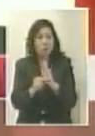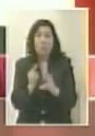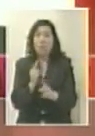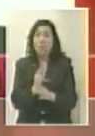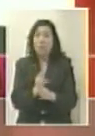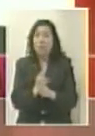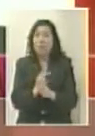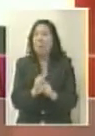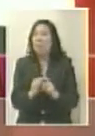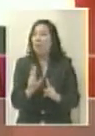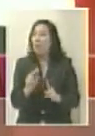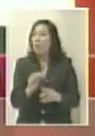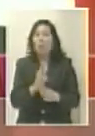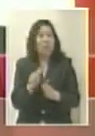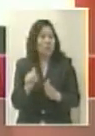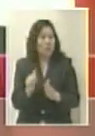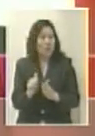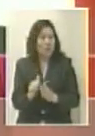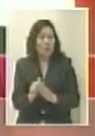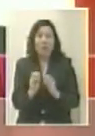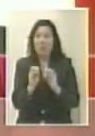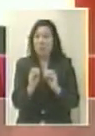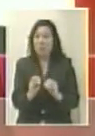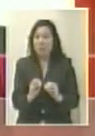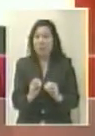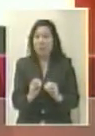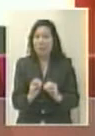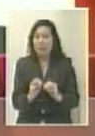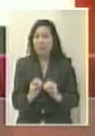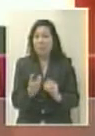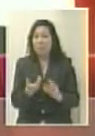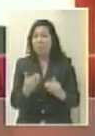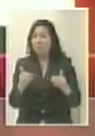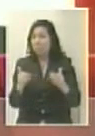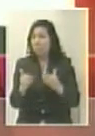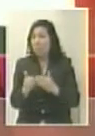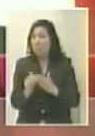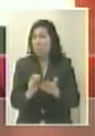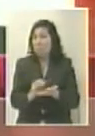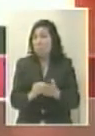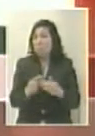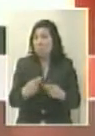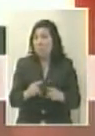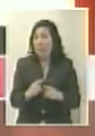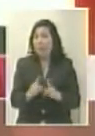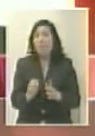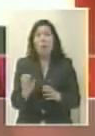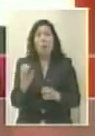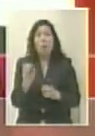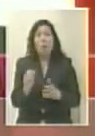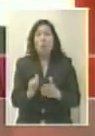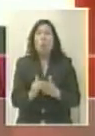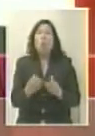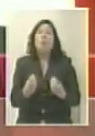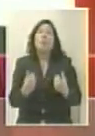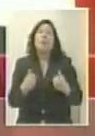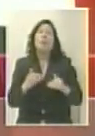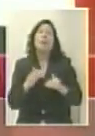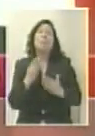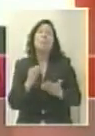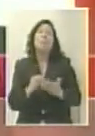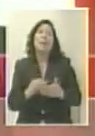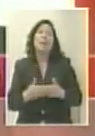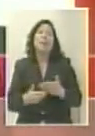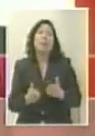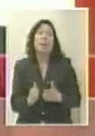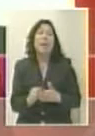ambiental. No todos los sectores han cumplido con dictar sus límites máximos permisibles o estándares de calidad ambiental, y vamos a ver más